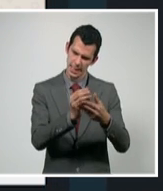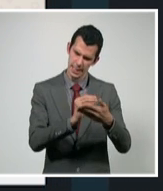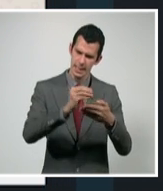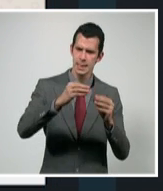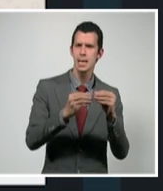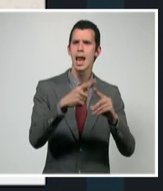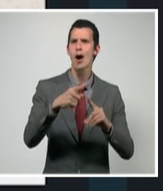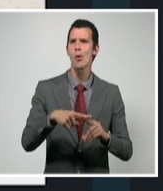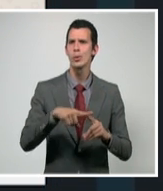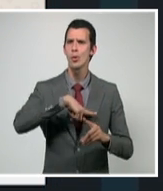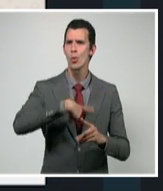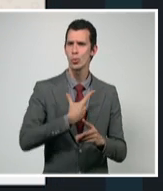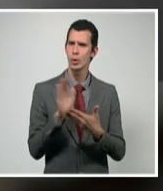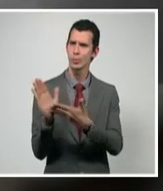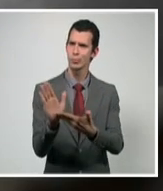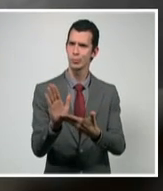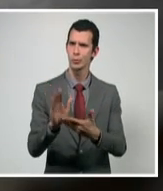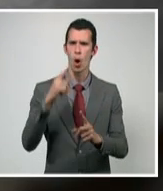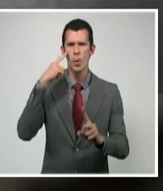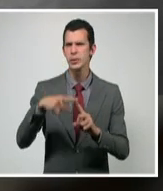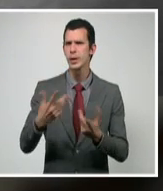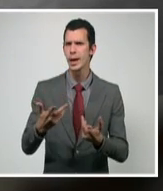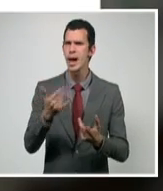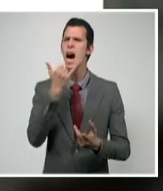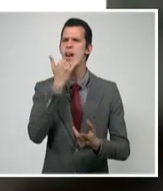del país.